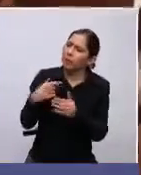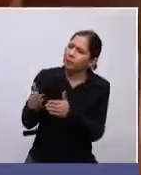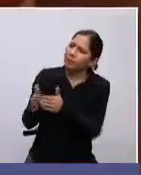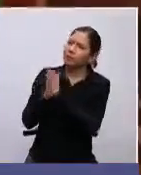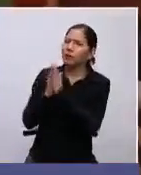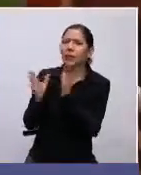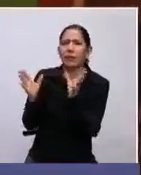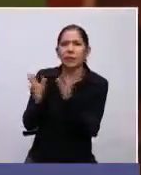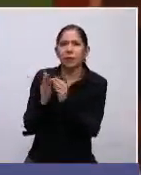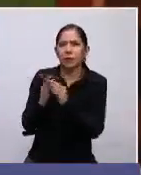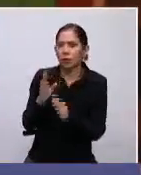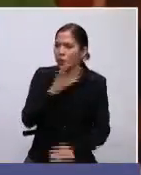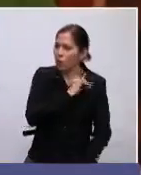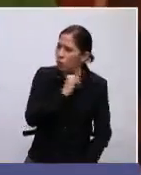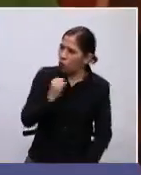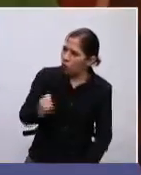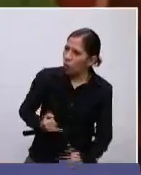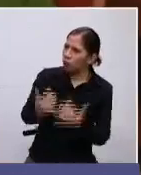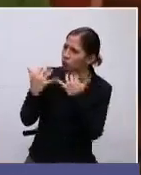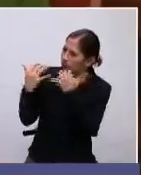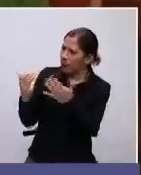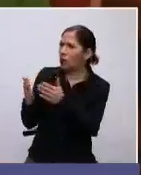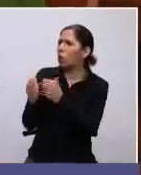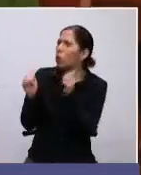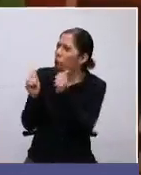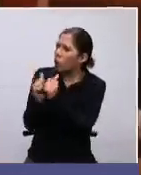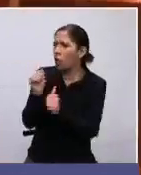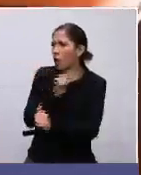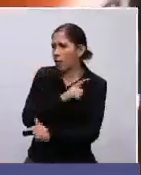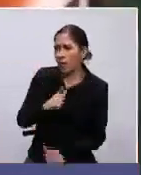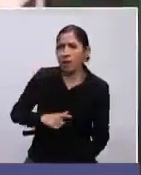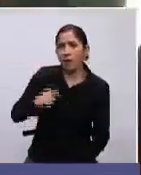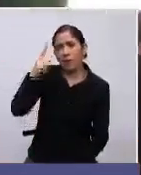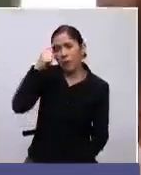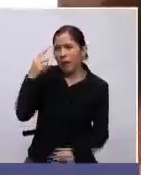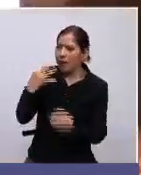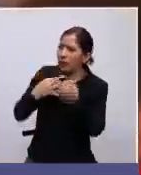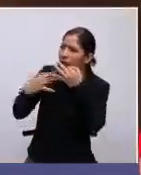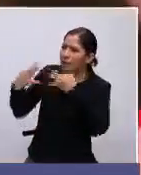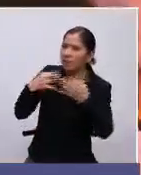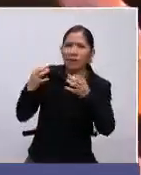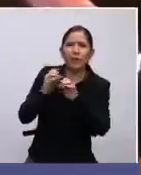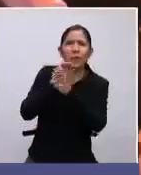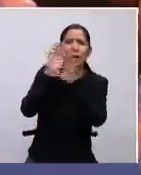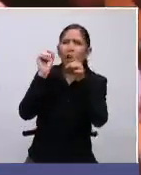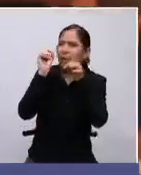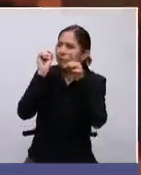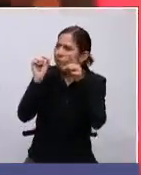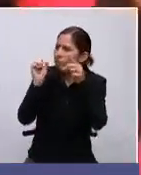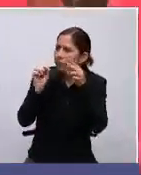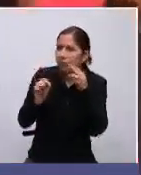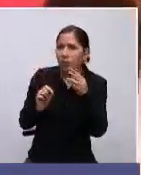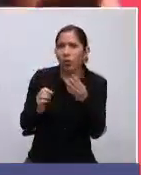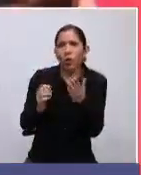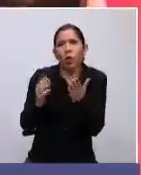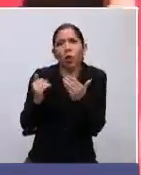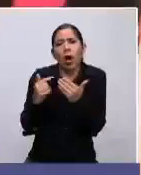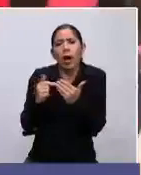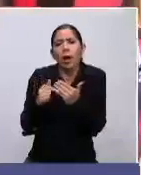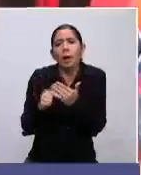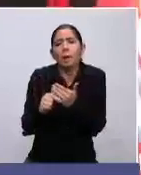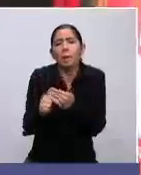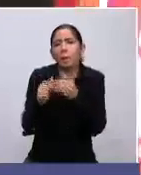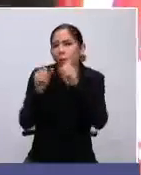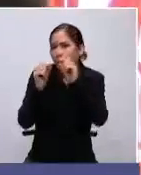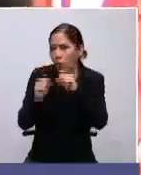Consejo Municipal con la presencia del señor alcalde para que nos dé explicación en detalle. Espero que estos días